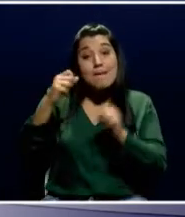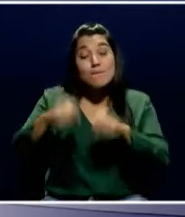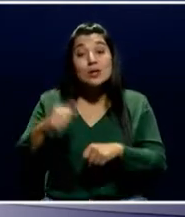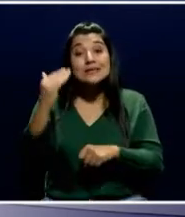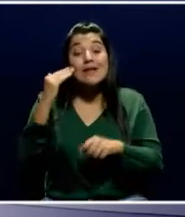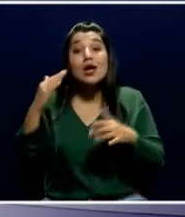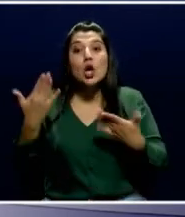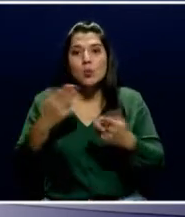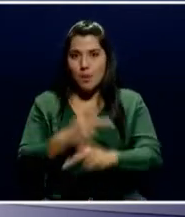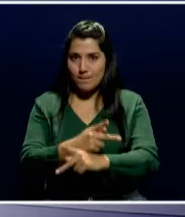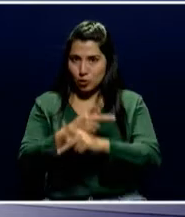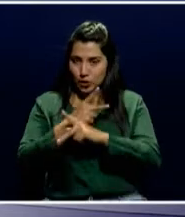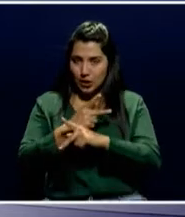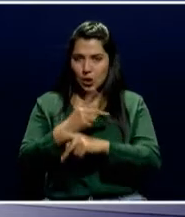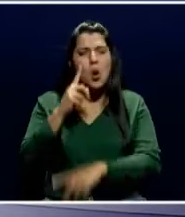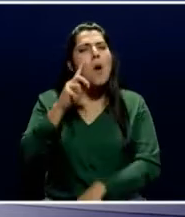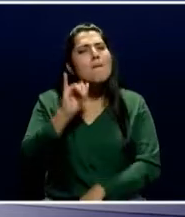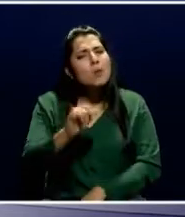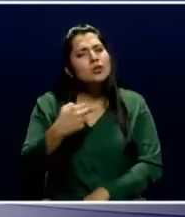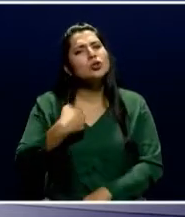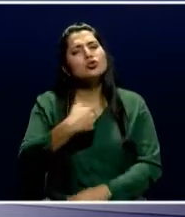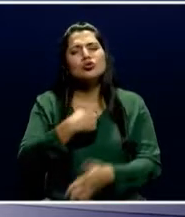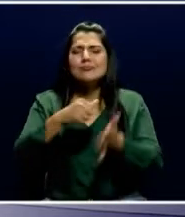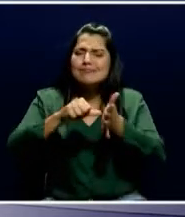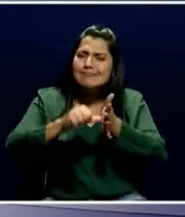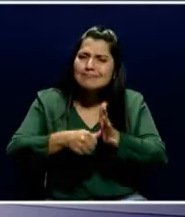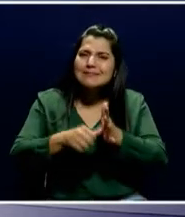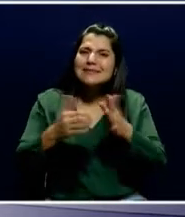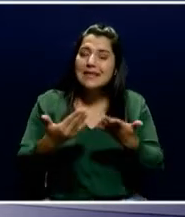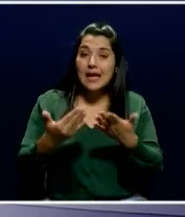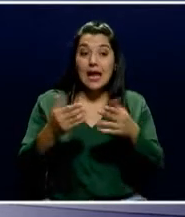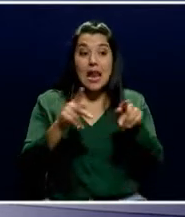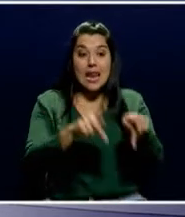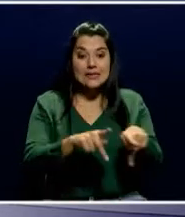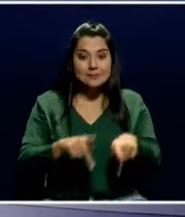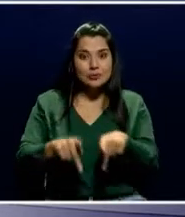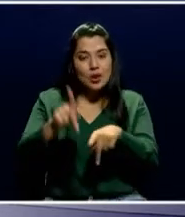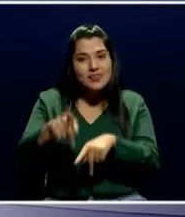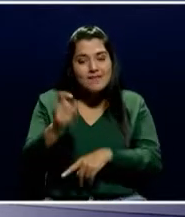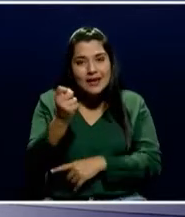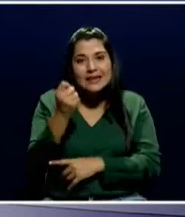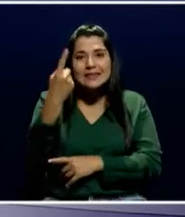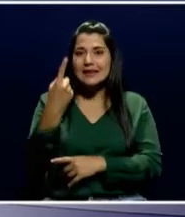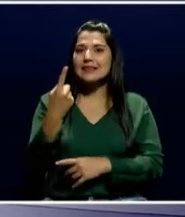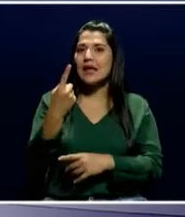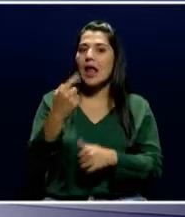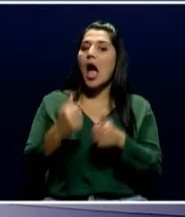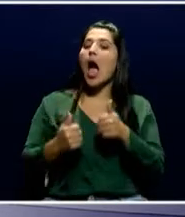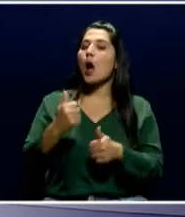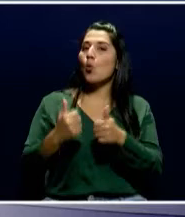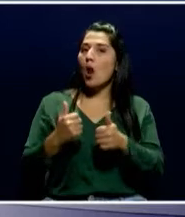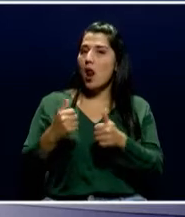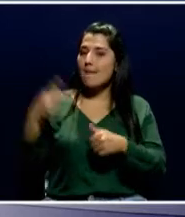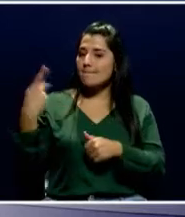Por eso hemos insistido mucho en que la población comprenda a qué tipo de peligro nos estamos